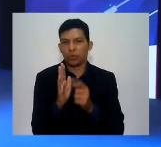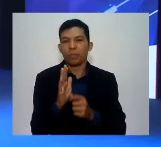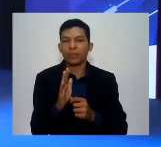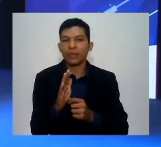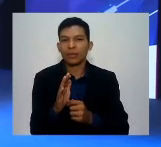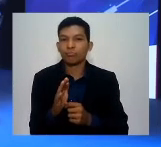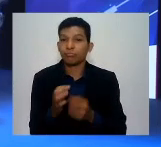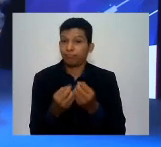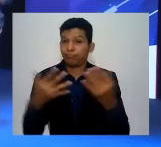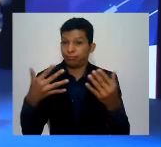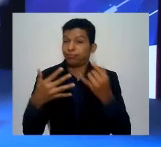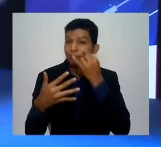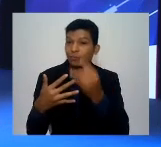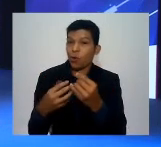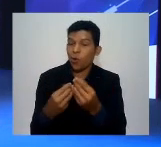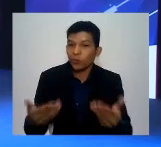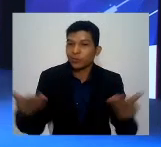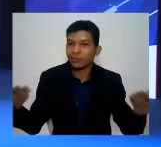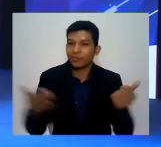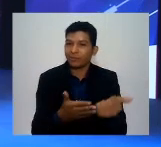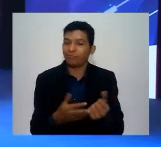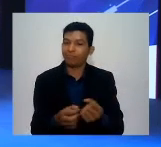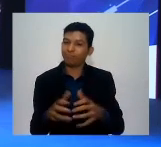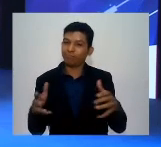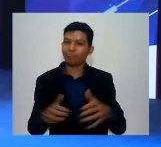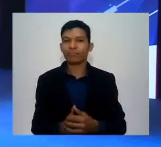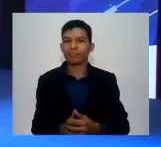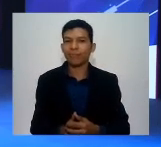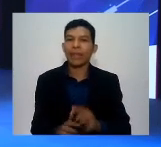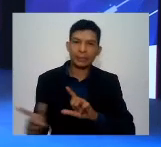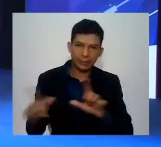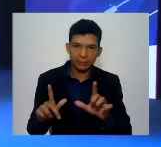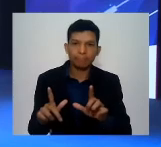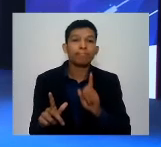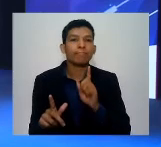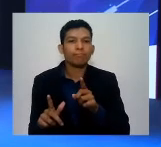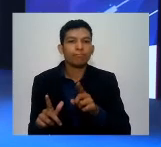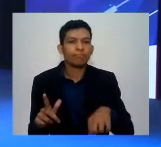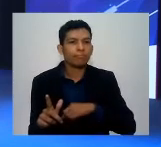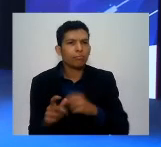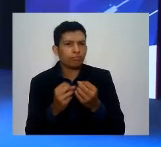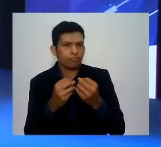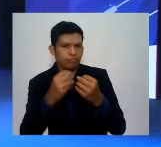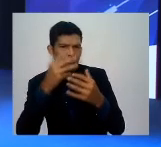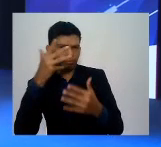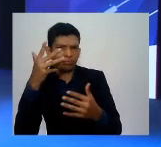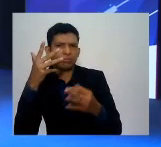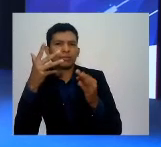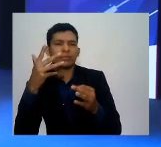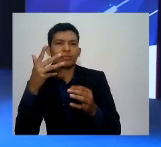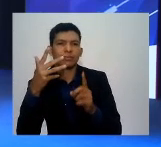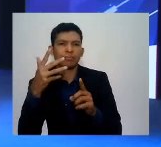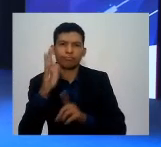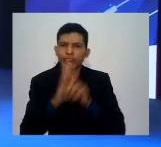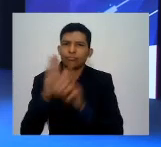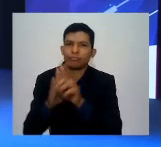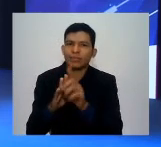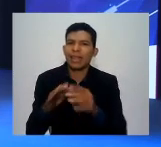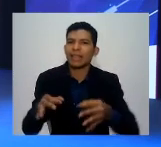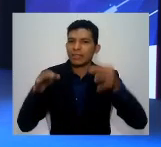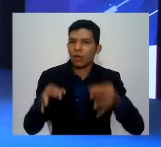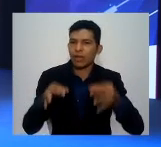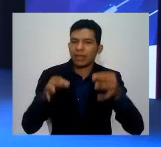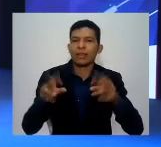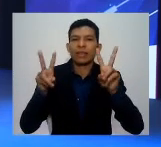nosotros el sistema arterial, las arterias son distintas de las venas en muchas cosas, y una de esas cosas es que las arterias recuperan siempre su forma porque son